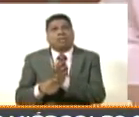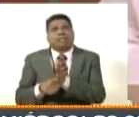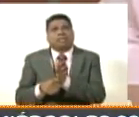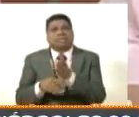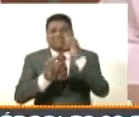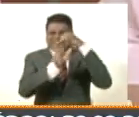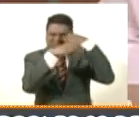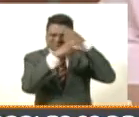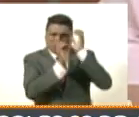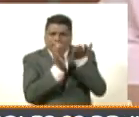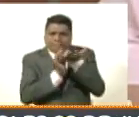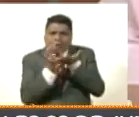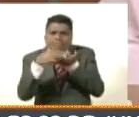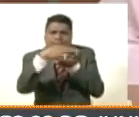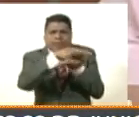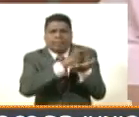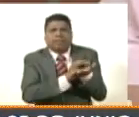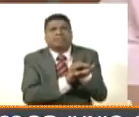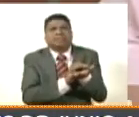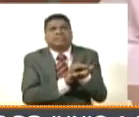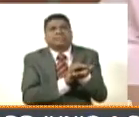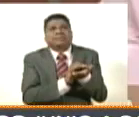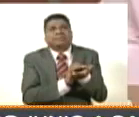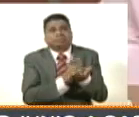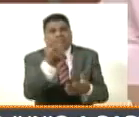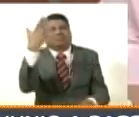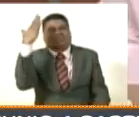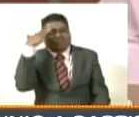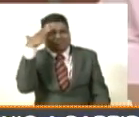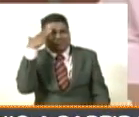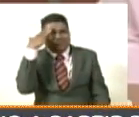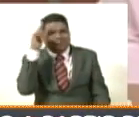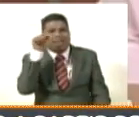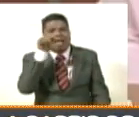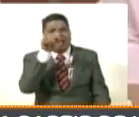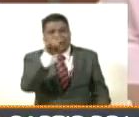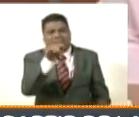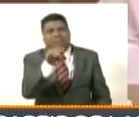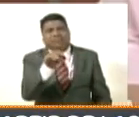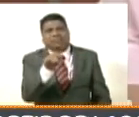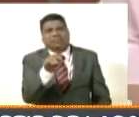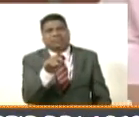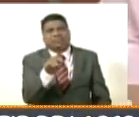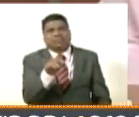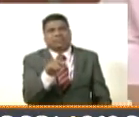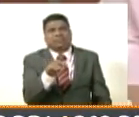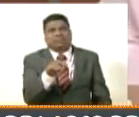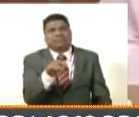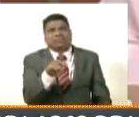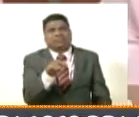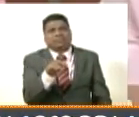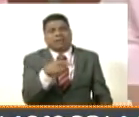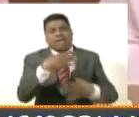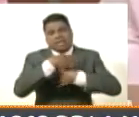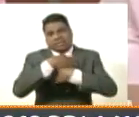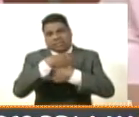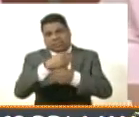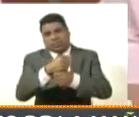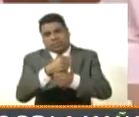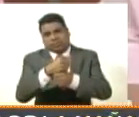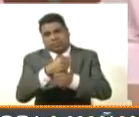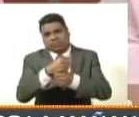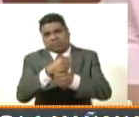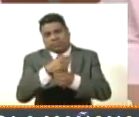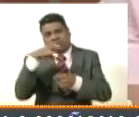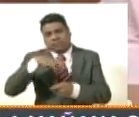de estas bacterias, de estas cepas, que como sabemos están allí para garantizar la salud y la